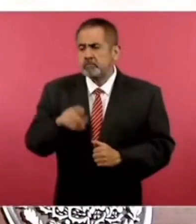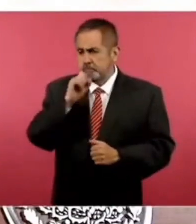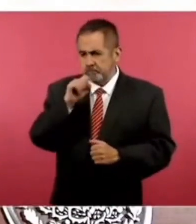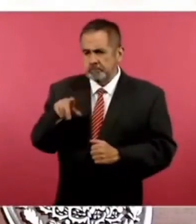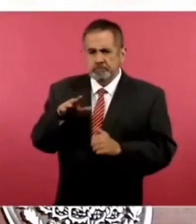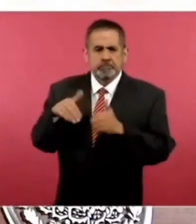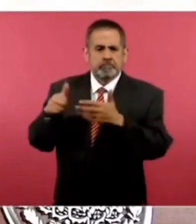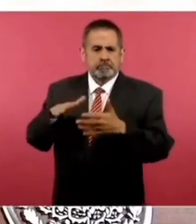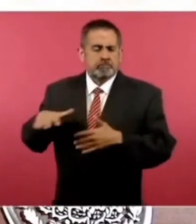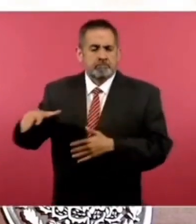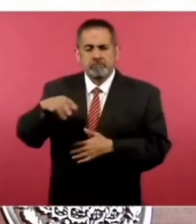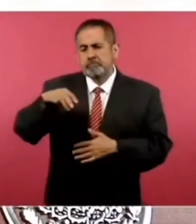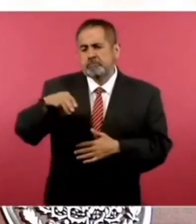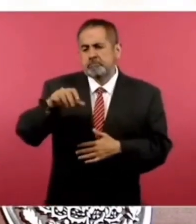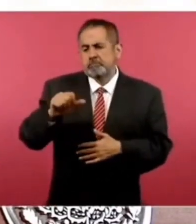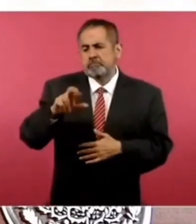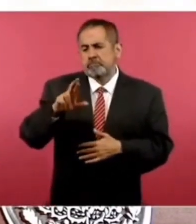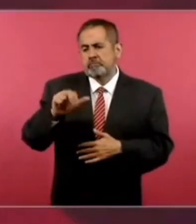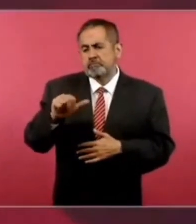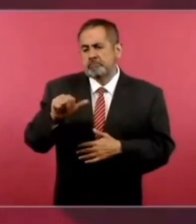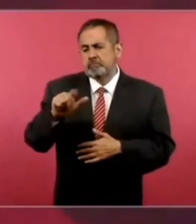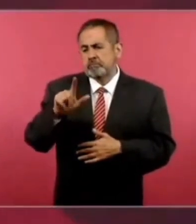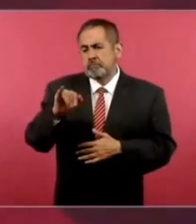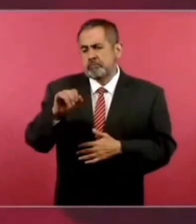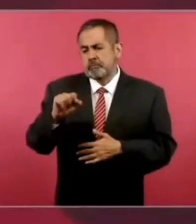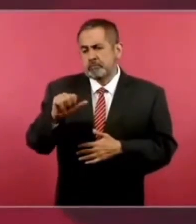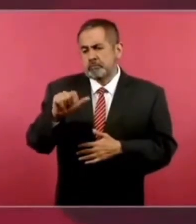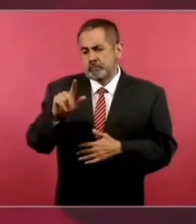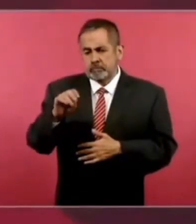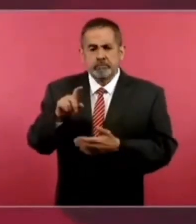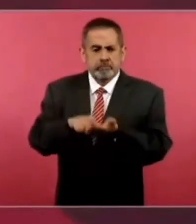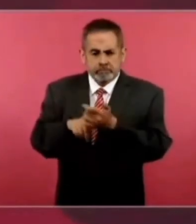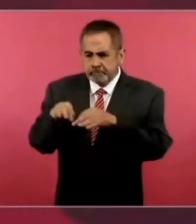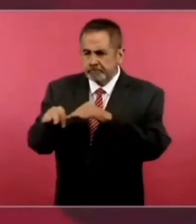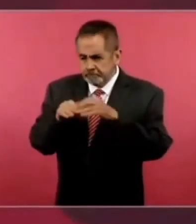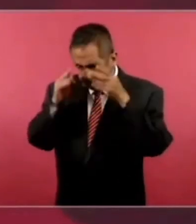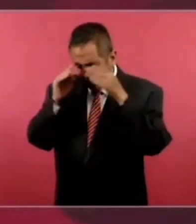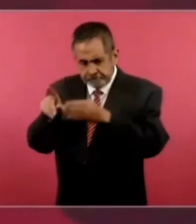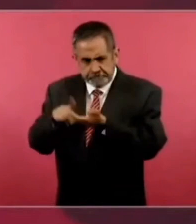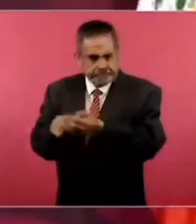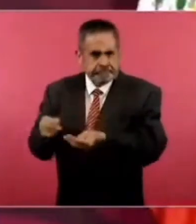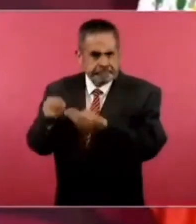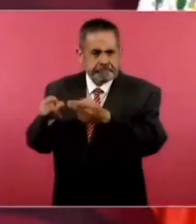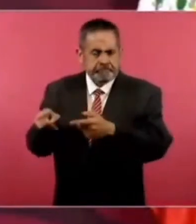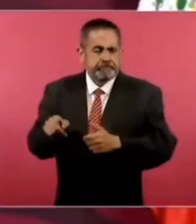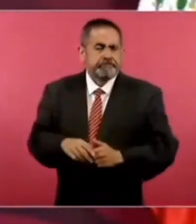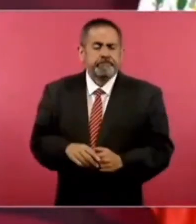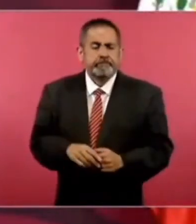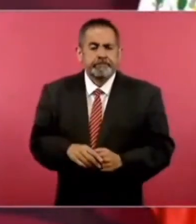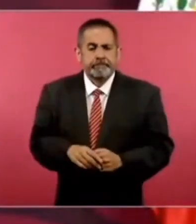general, María Luisa Albores está trabajando en esto. Tiene